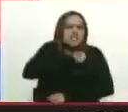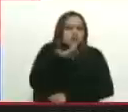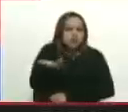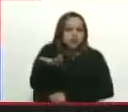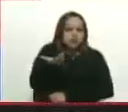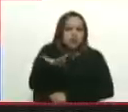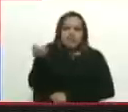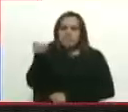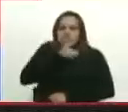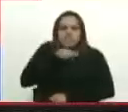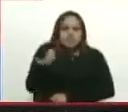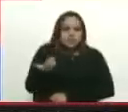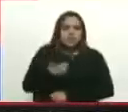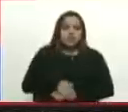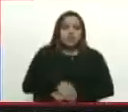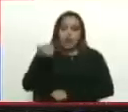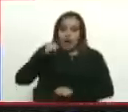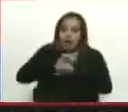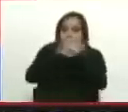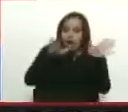Un asesino, ahí no cabe por ningún lado,